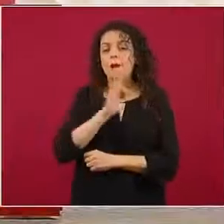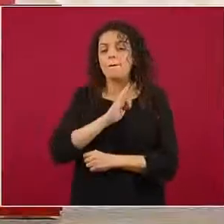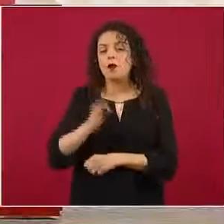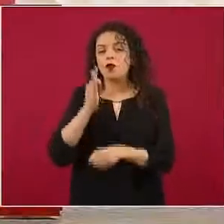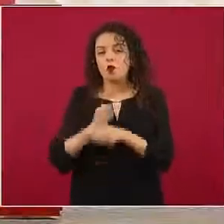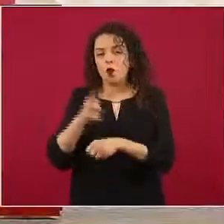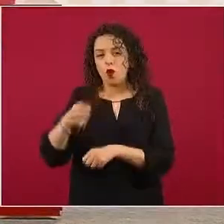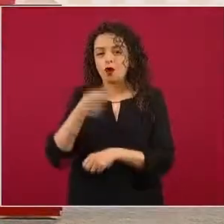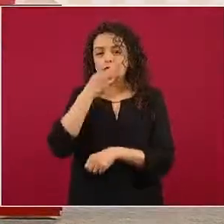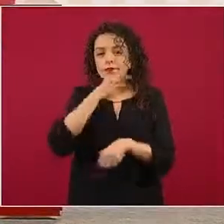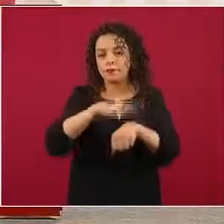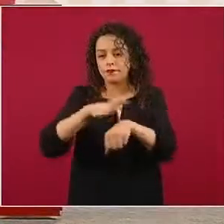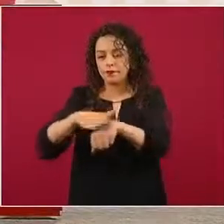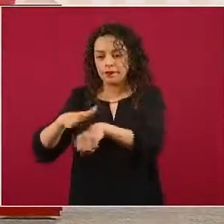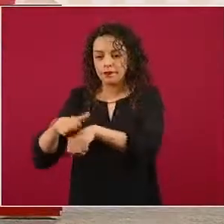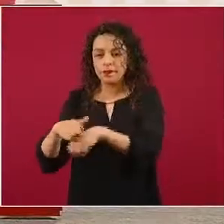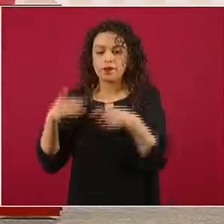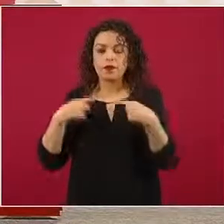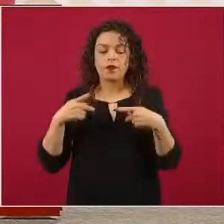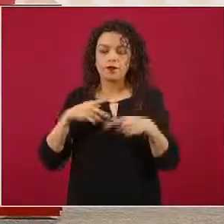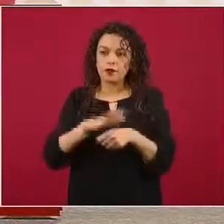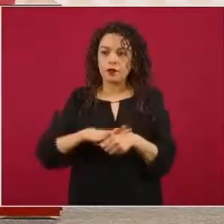Claro, por supuesto, y muchas gracias por